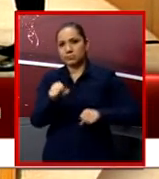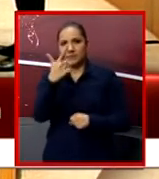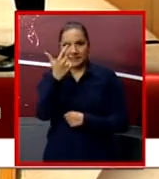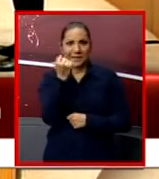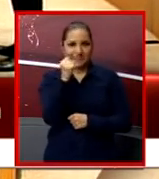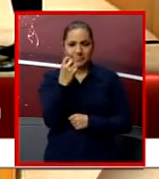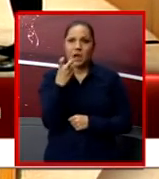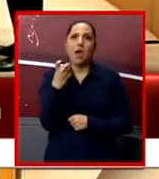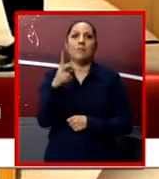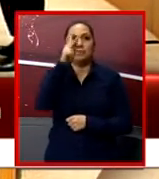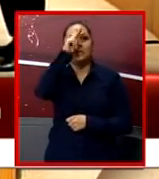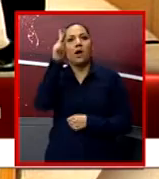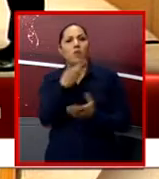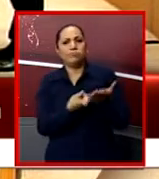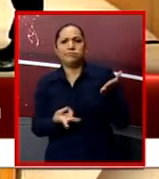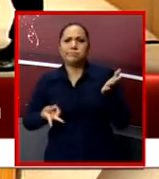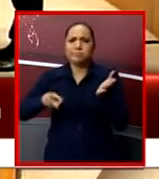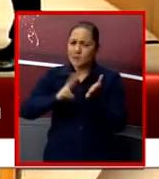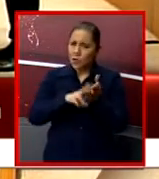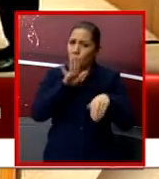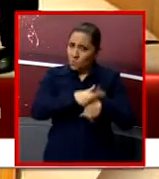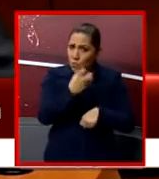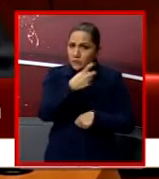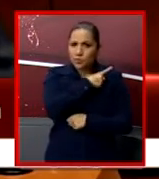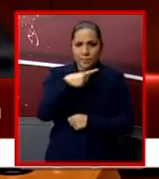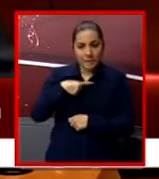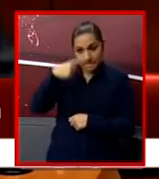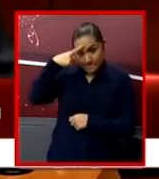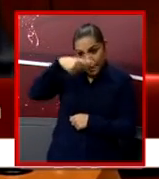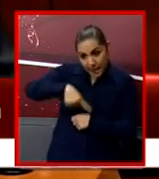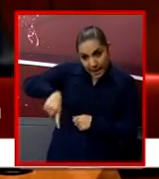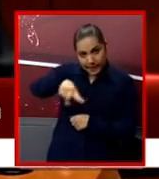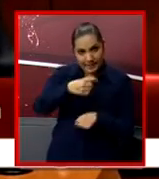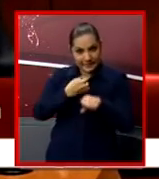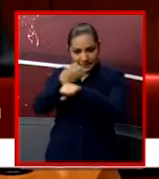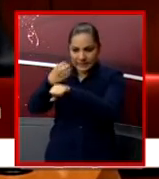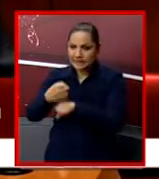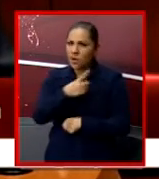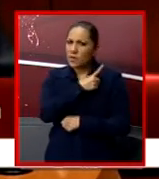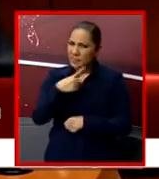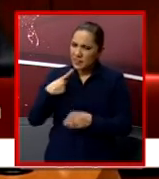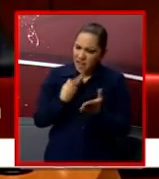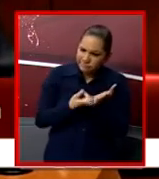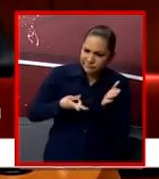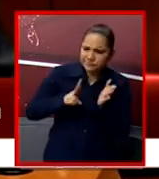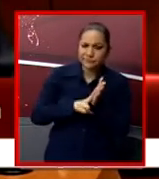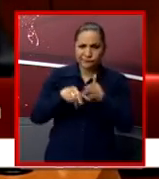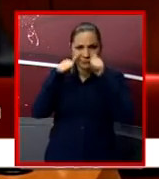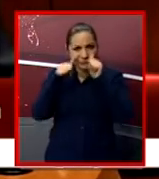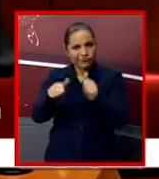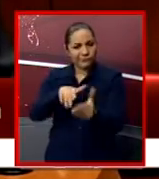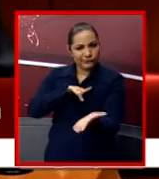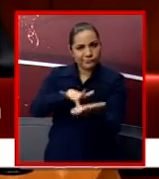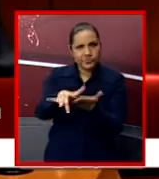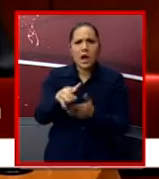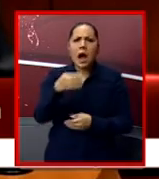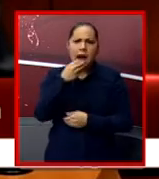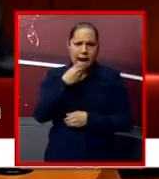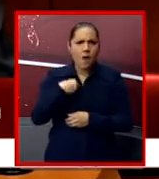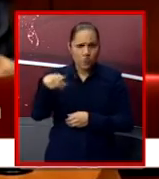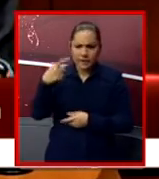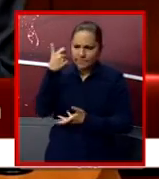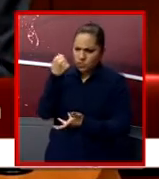lo anterior expresó la necesidad de que se multiplique ayuda independientemente de que se gestione a través del Fondo de